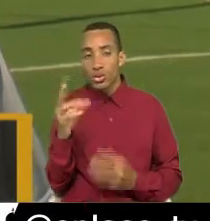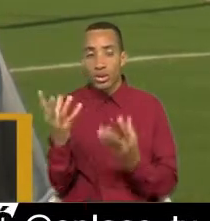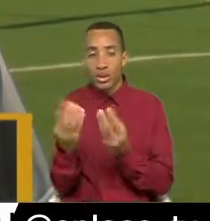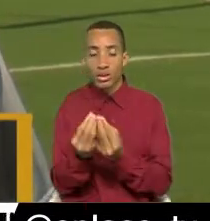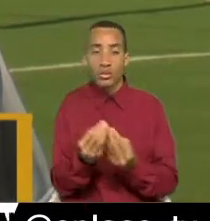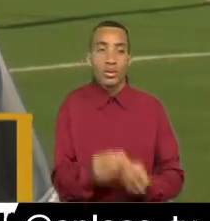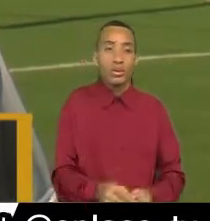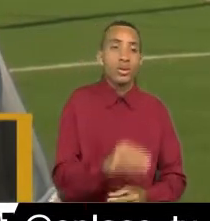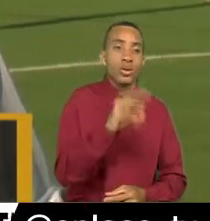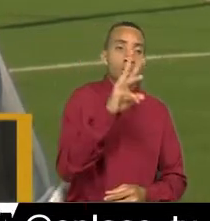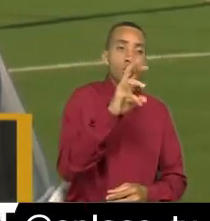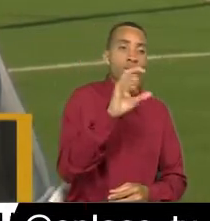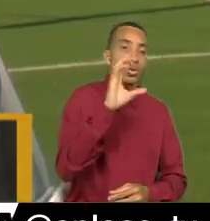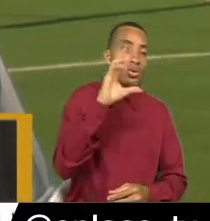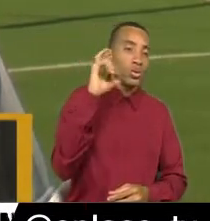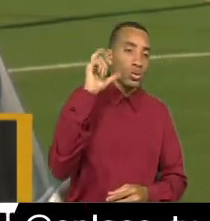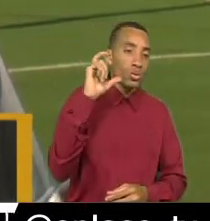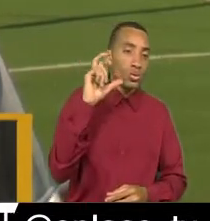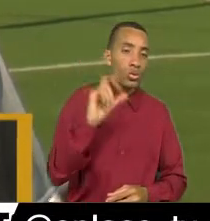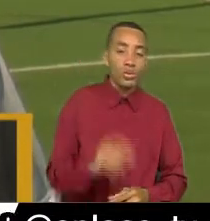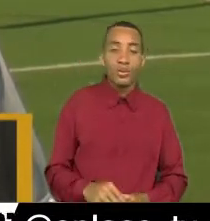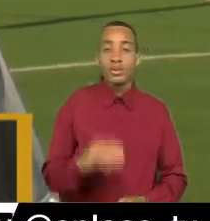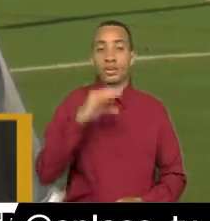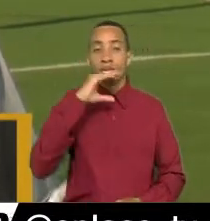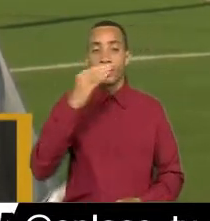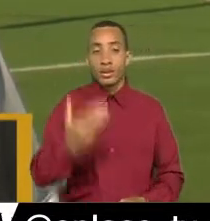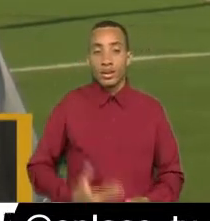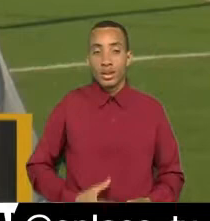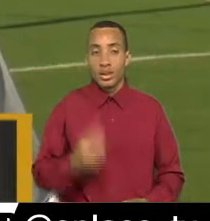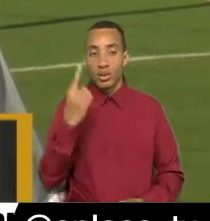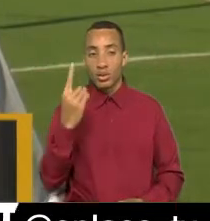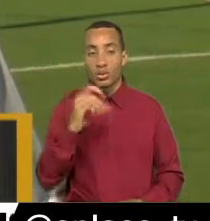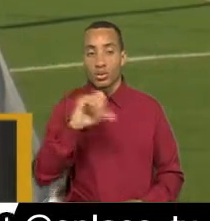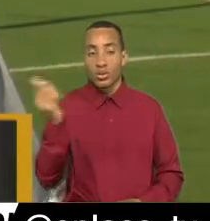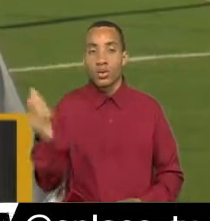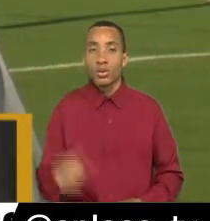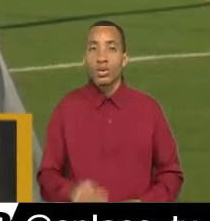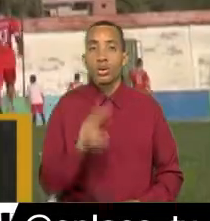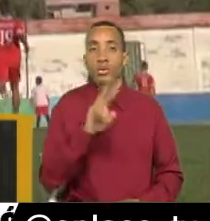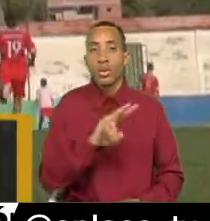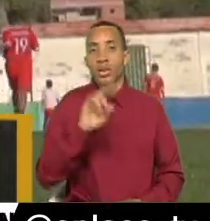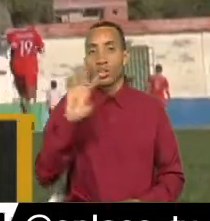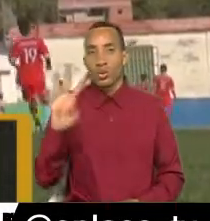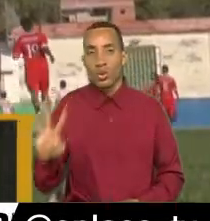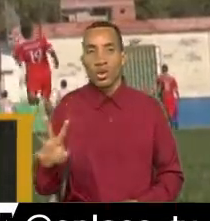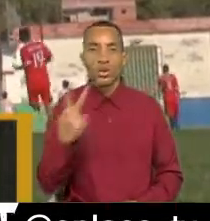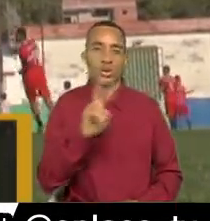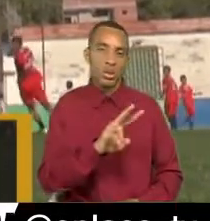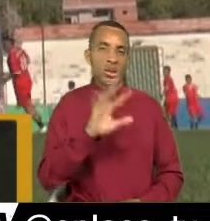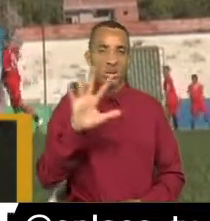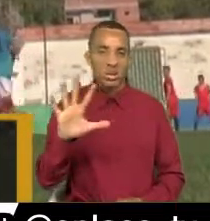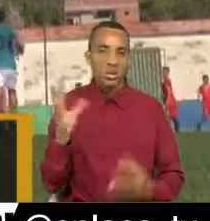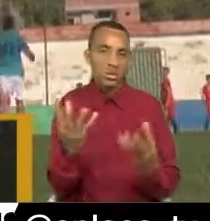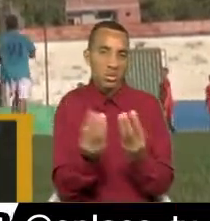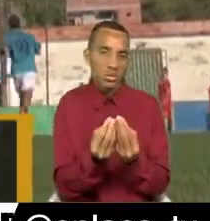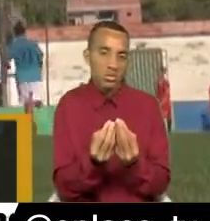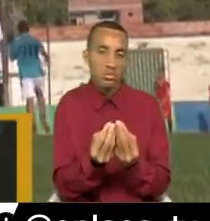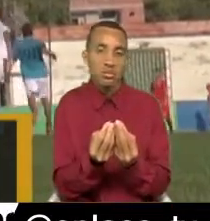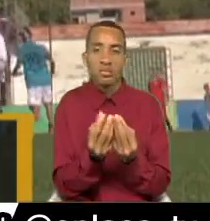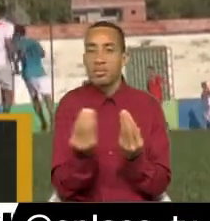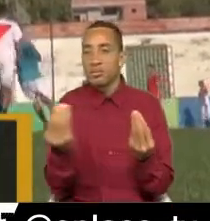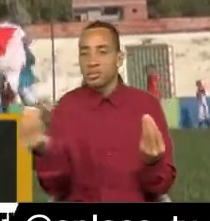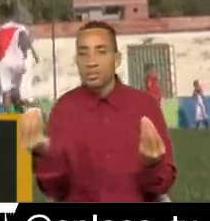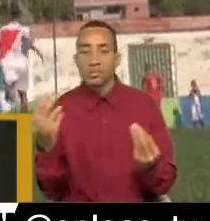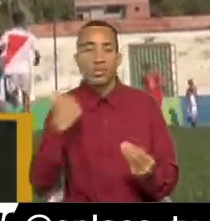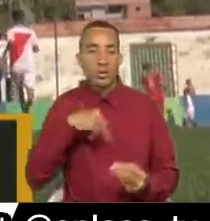uno de Sabané Torre, uno de Cimitarra y uno de Ocaña, para un total de 24 o 25 equipos. De todos modos, vuelvo y repito, a conciencia hemos